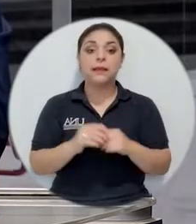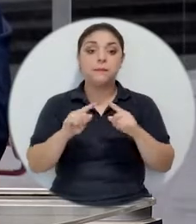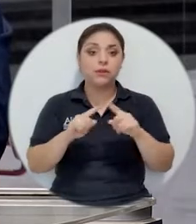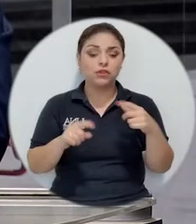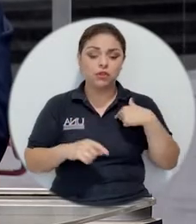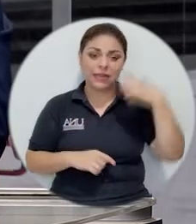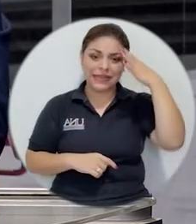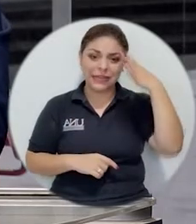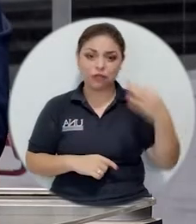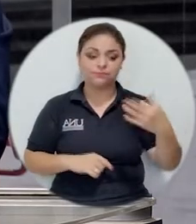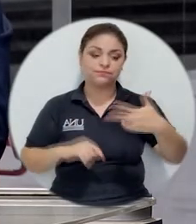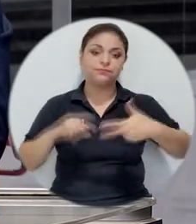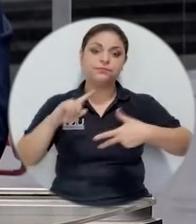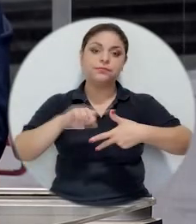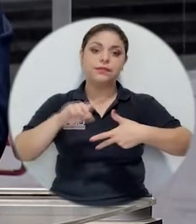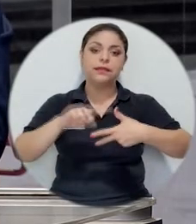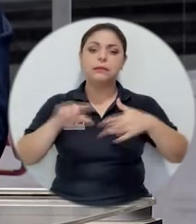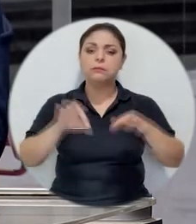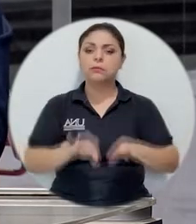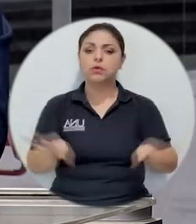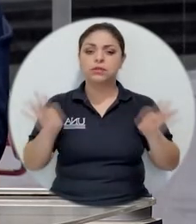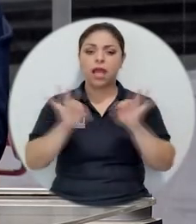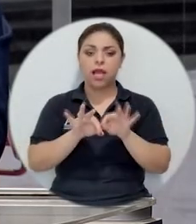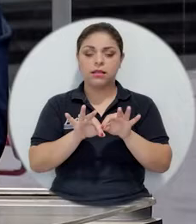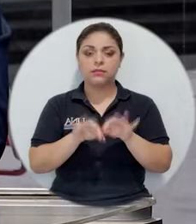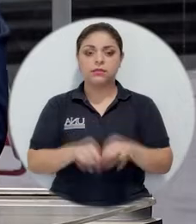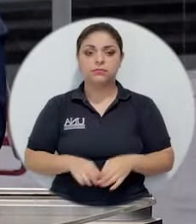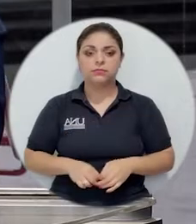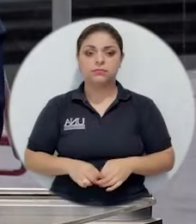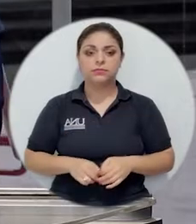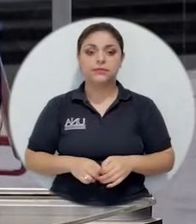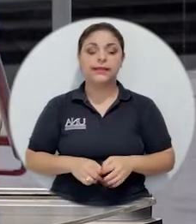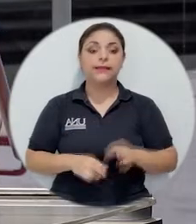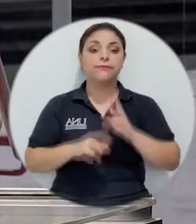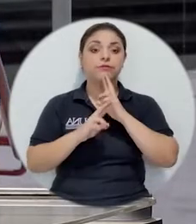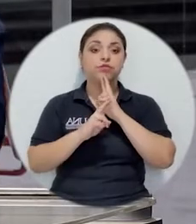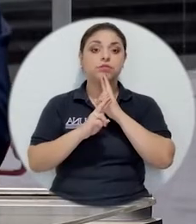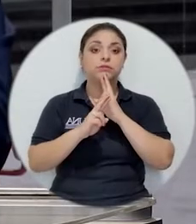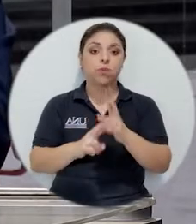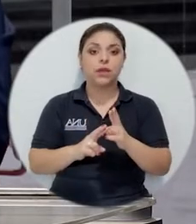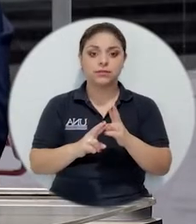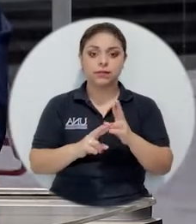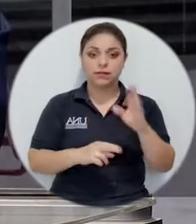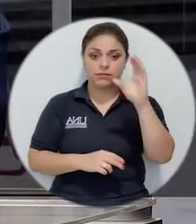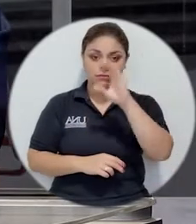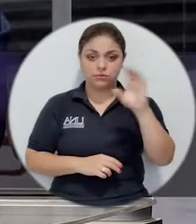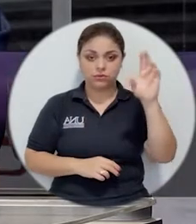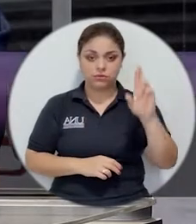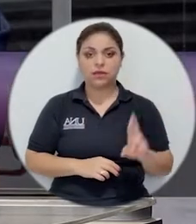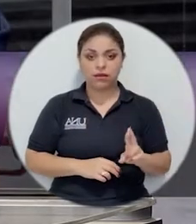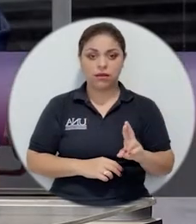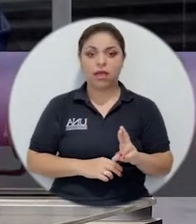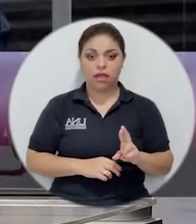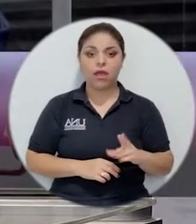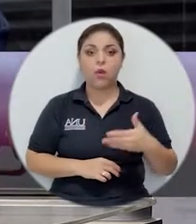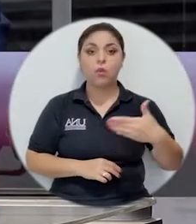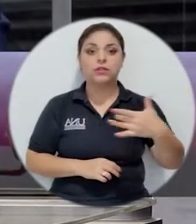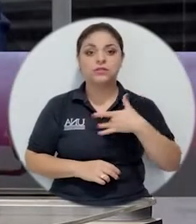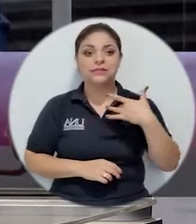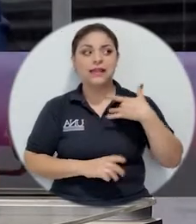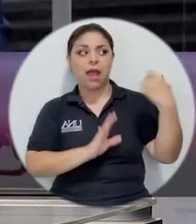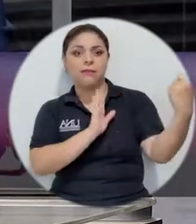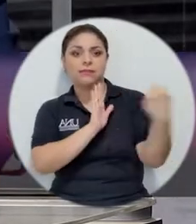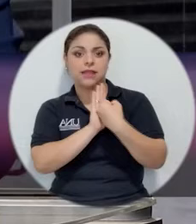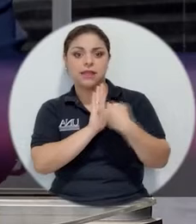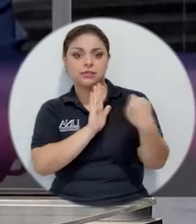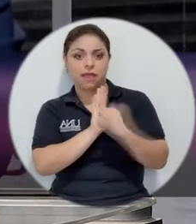importancia medular, destacar un elemento que tiene que ver con la respuesta que puede dar Costa Rica a las situaciones de amenaza que se